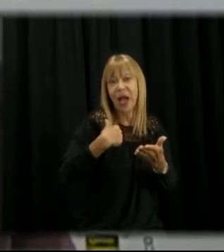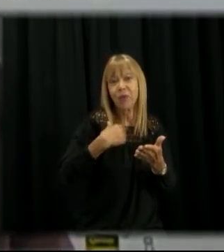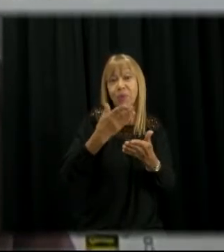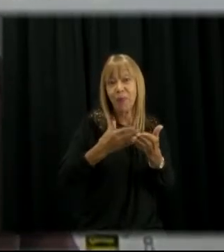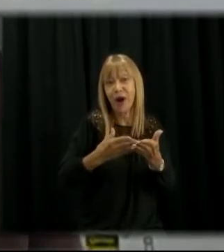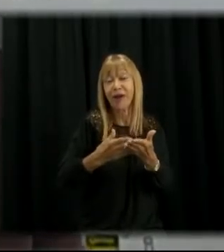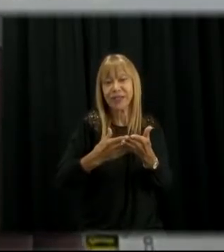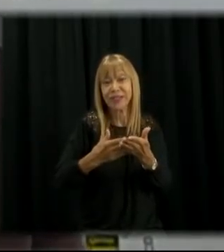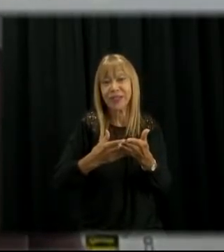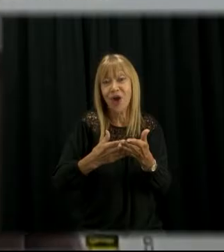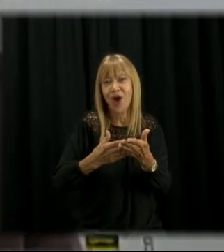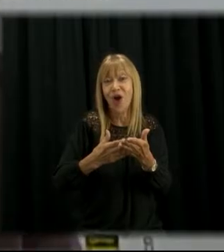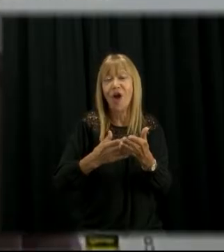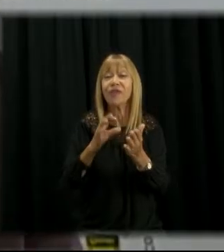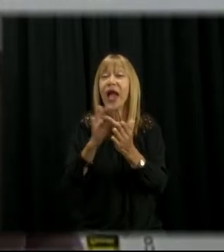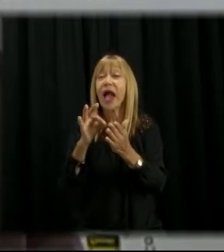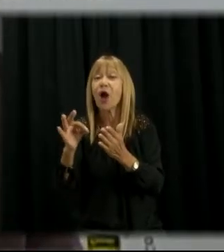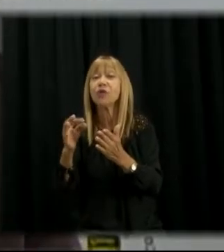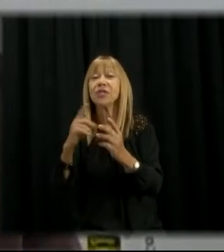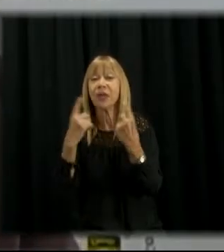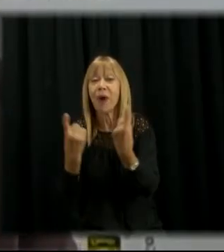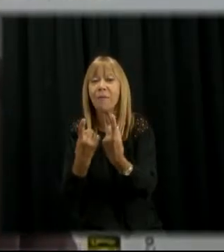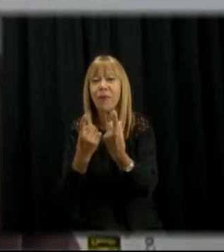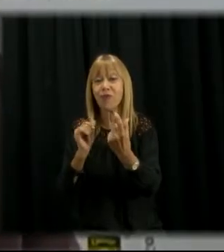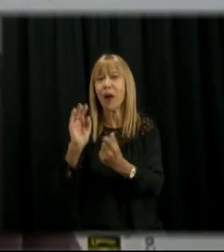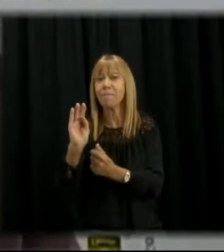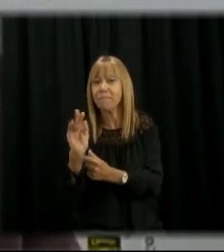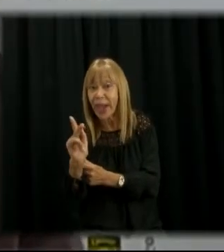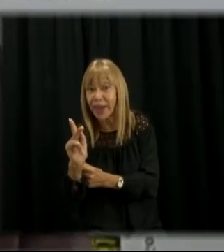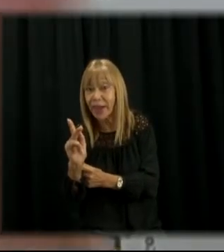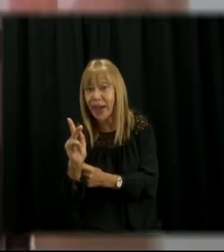universidad, era parte del departamento de contabilidad de